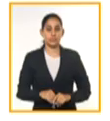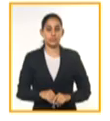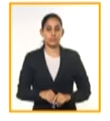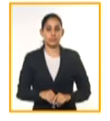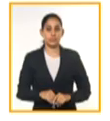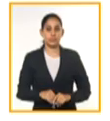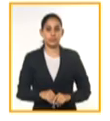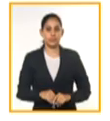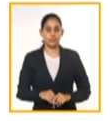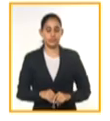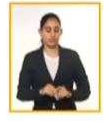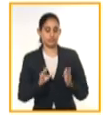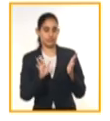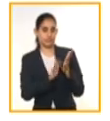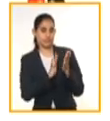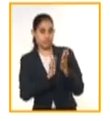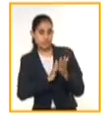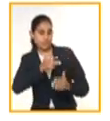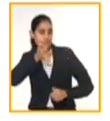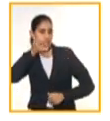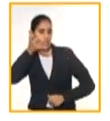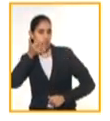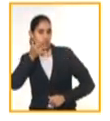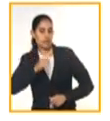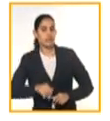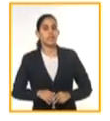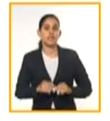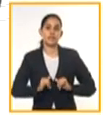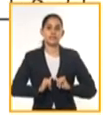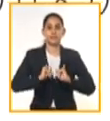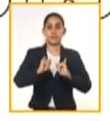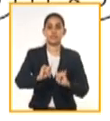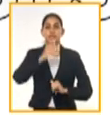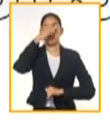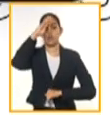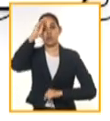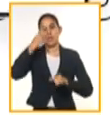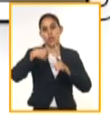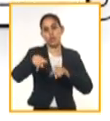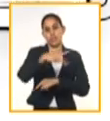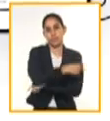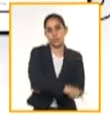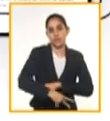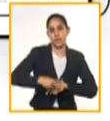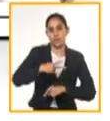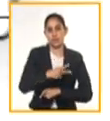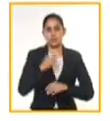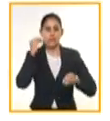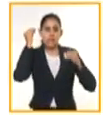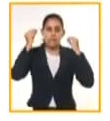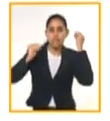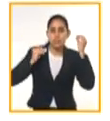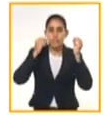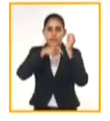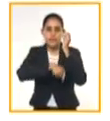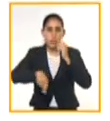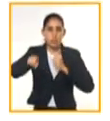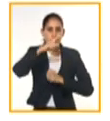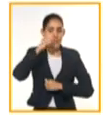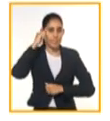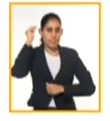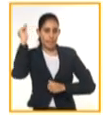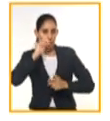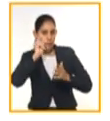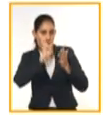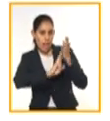Al alcance de un clic o en la pantalla de tu móvil. Las noticias de Cuba y el mundo. El análisis a profundidad de los acontecimientos. La